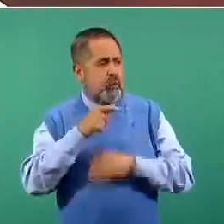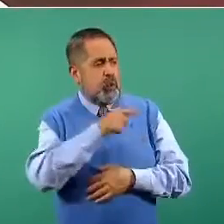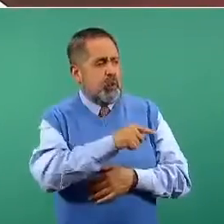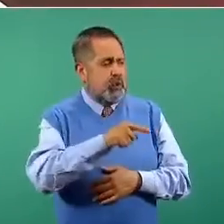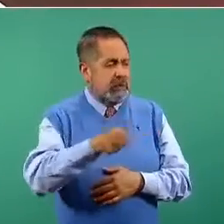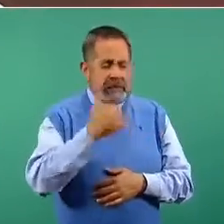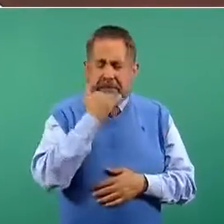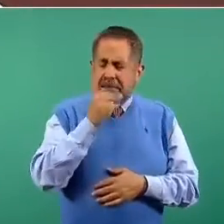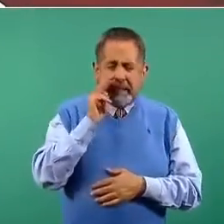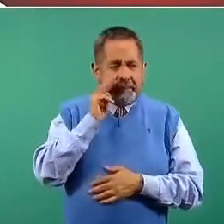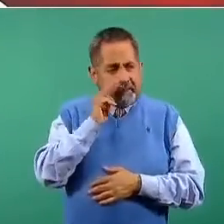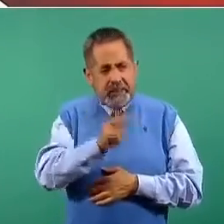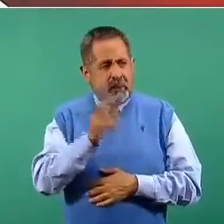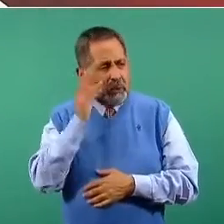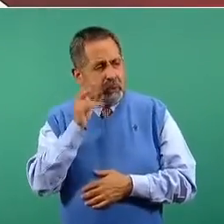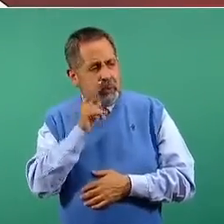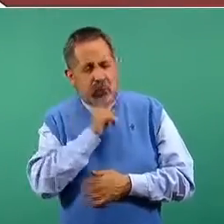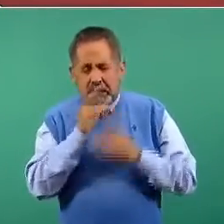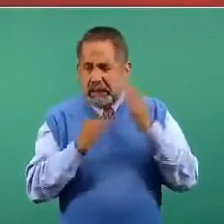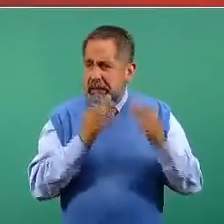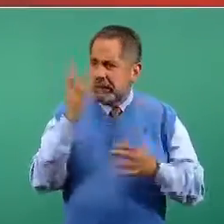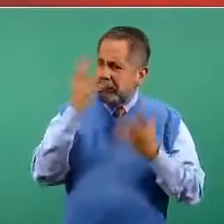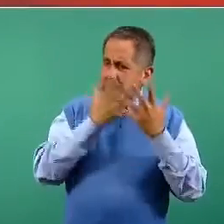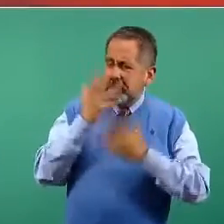ver o escuchar noticias.